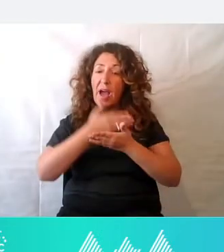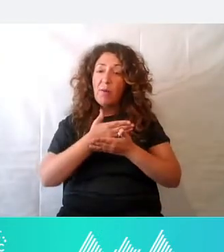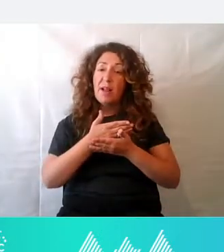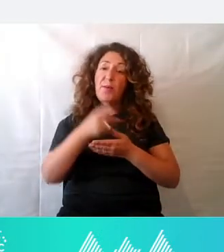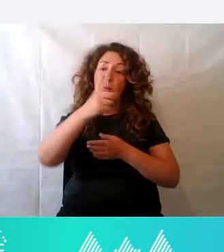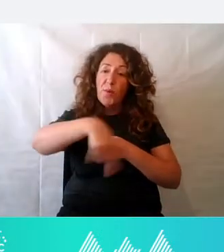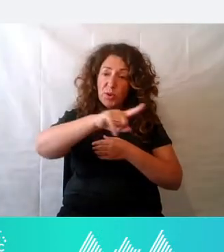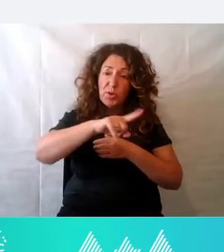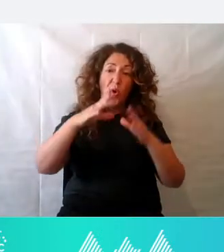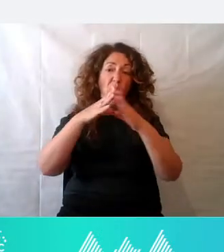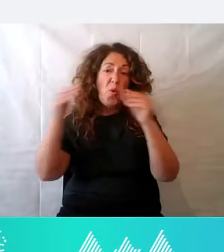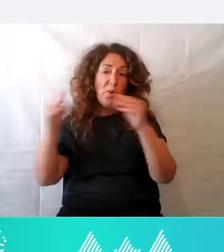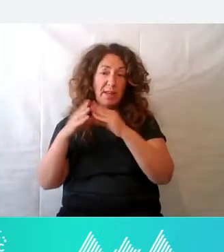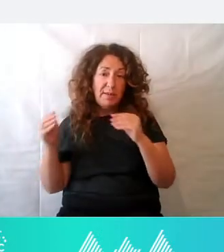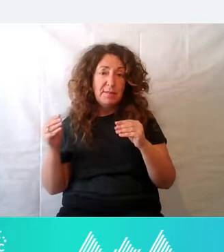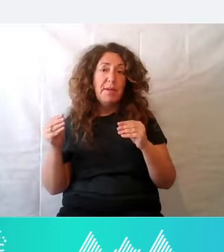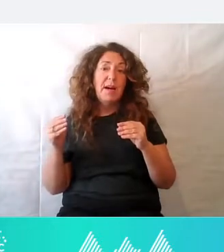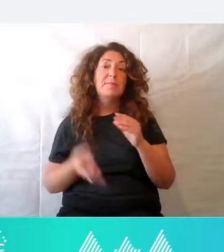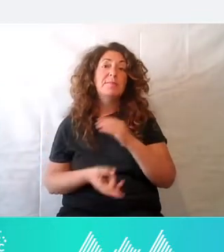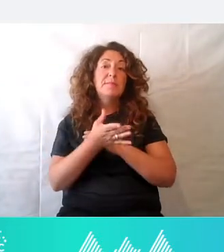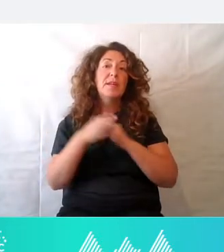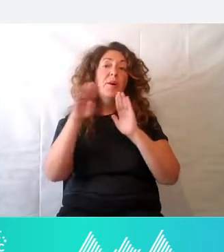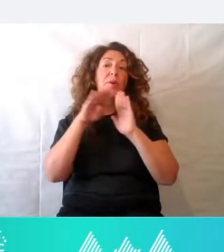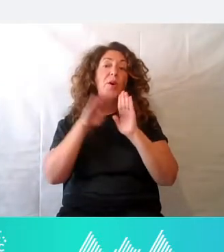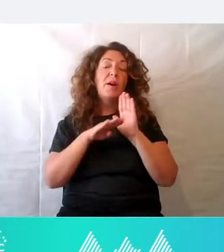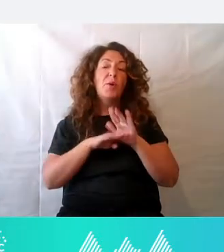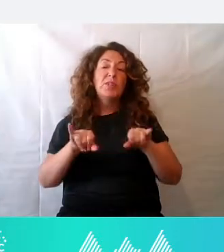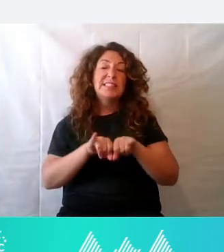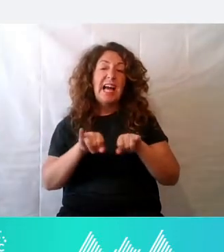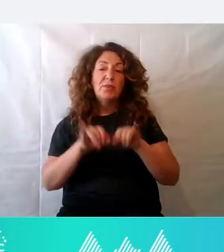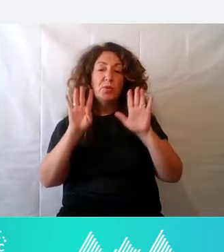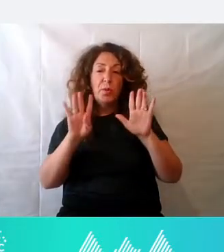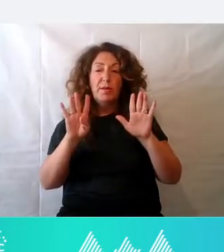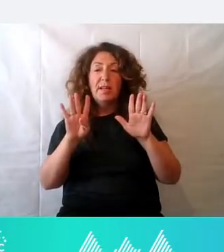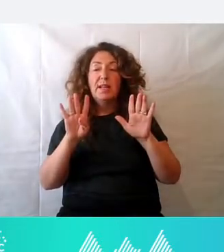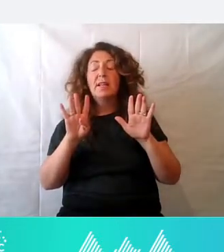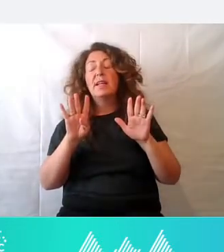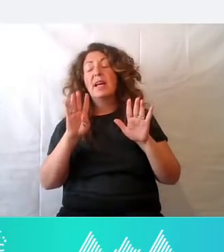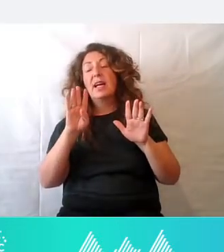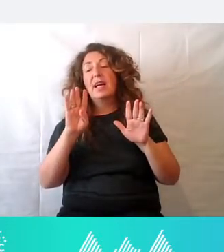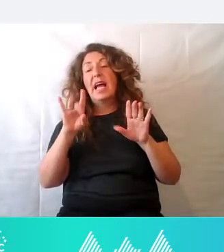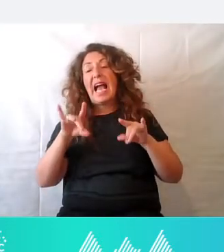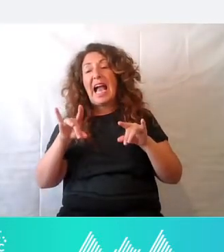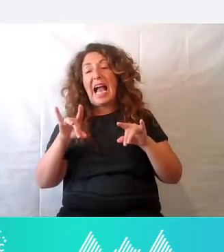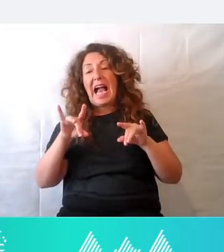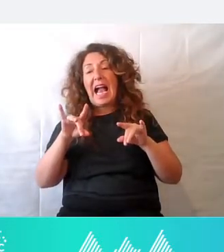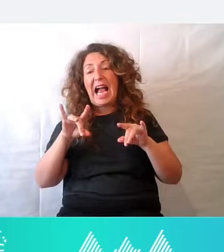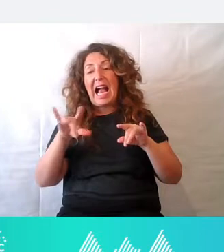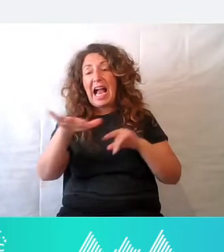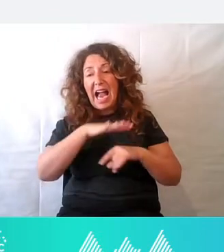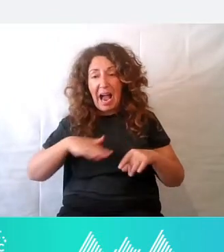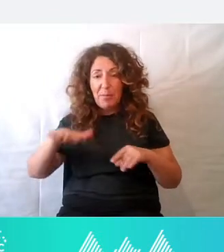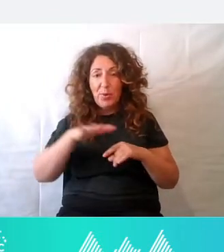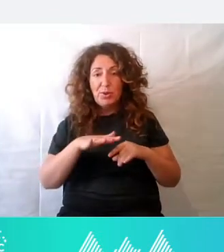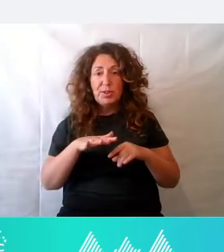implantar el programa que se llama suns innovation campus que ya hemos impartido en a miles de chicos